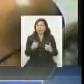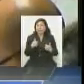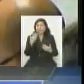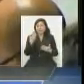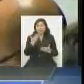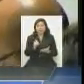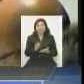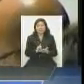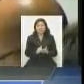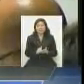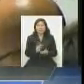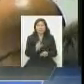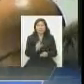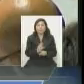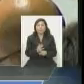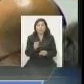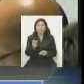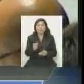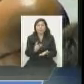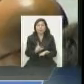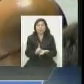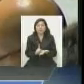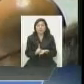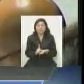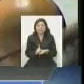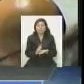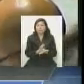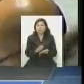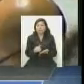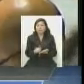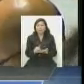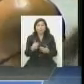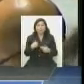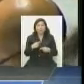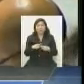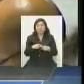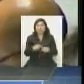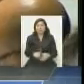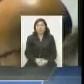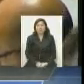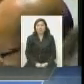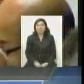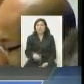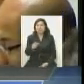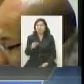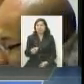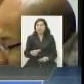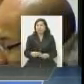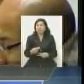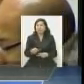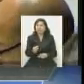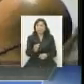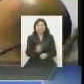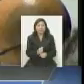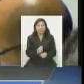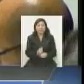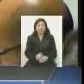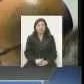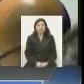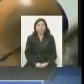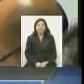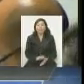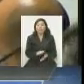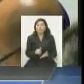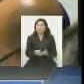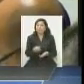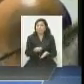saber que la seguridad, Lima y la población entera, no depende, repito, del ciudadano, del vecino, del trabajador.